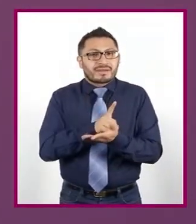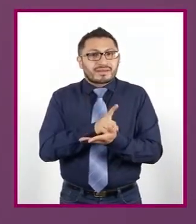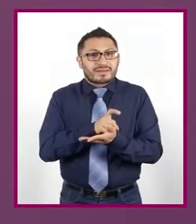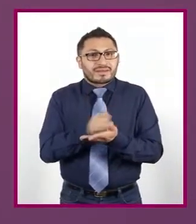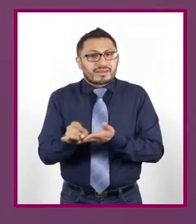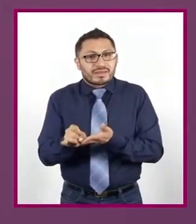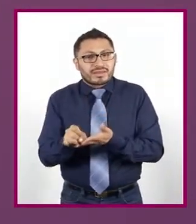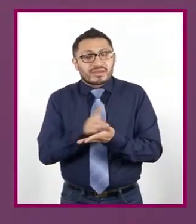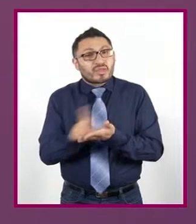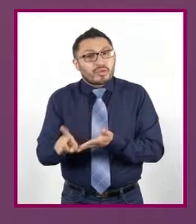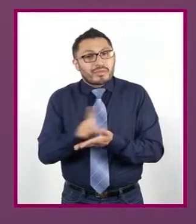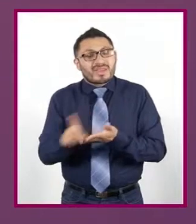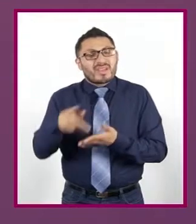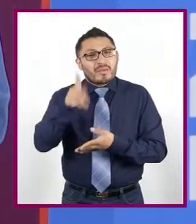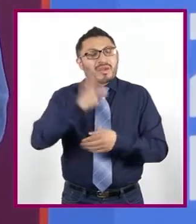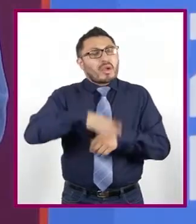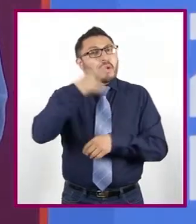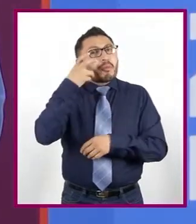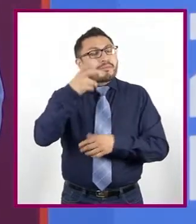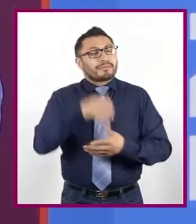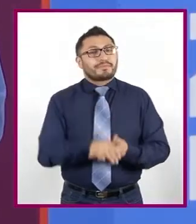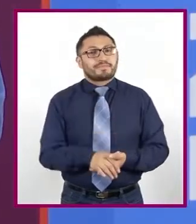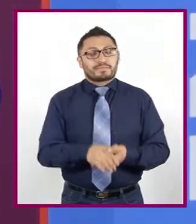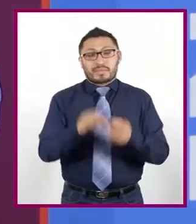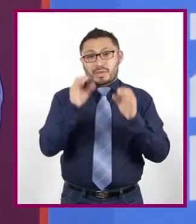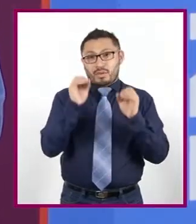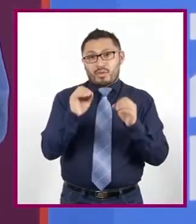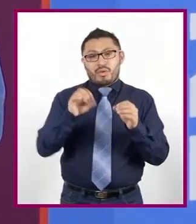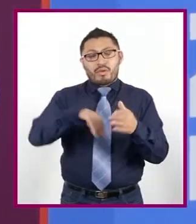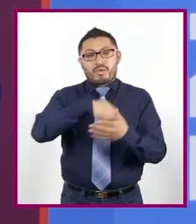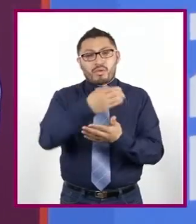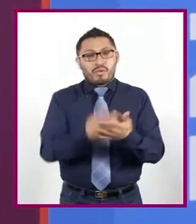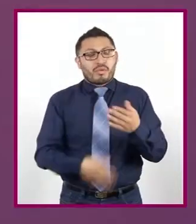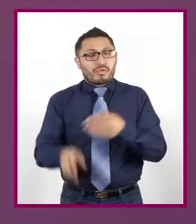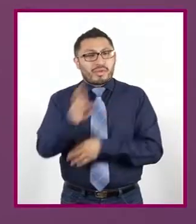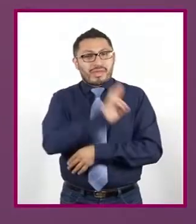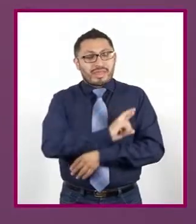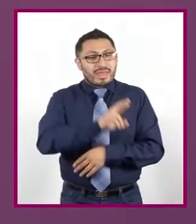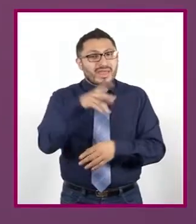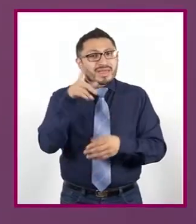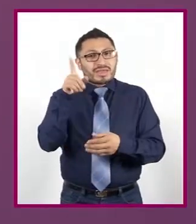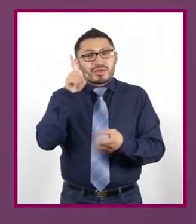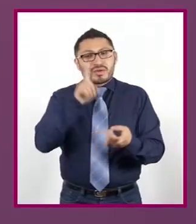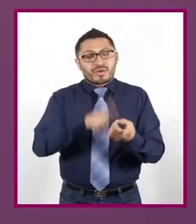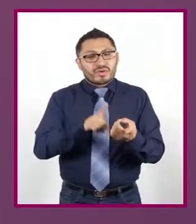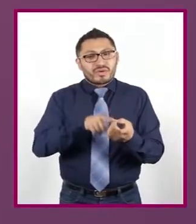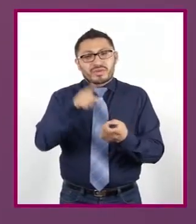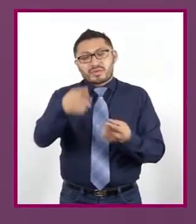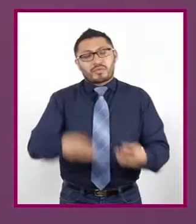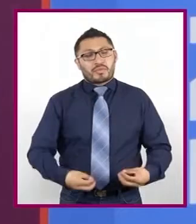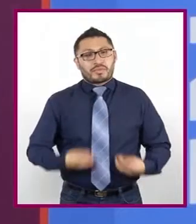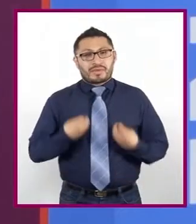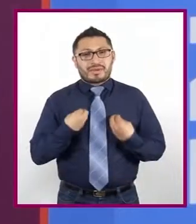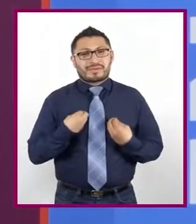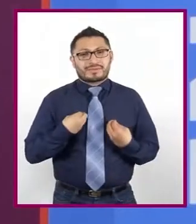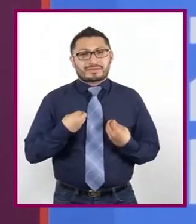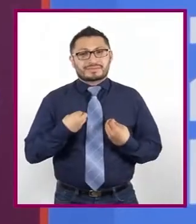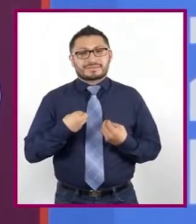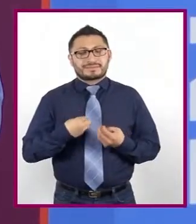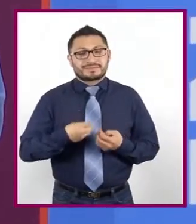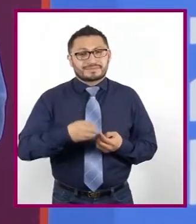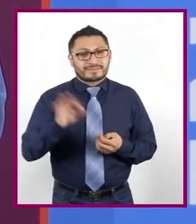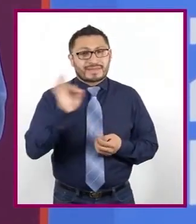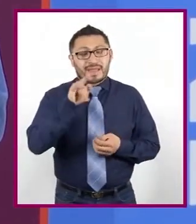mucho más que eso. O los contratos de arrendamiento del lugar donde vivimos.